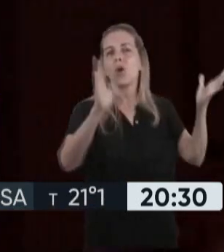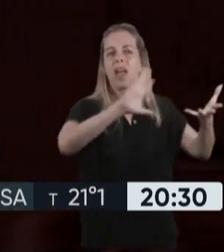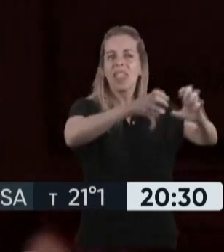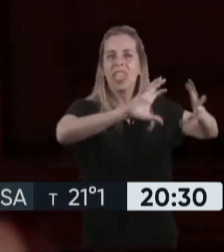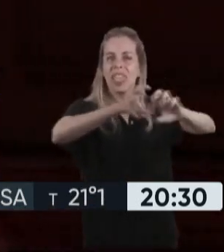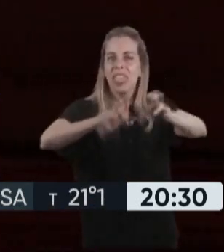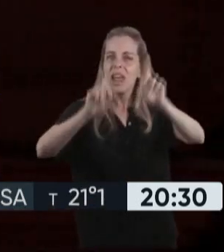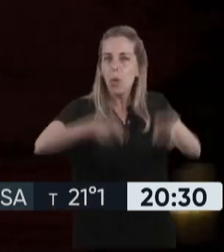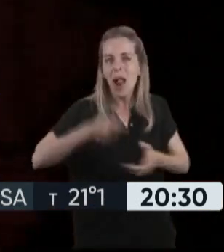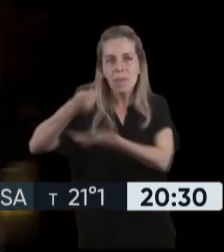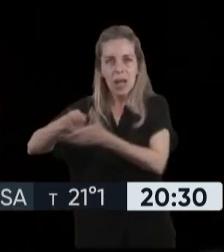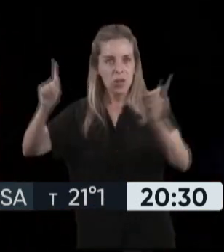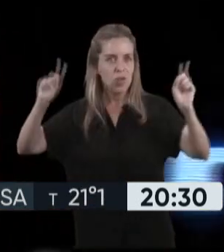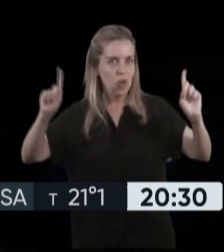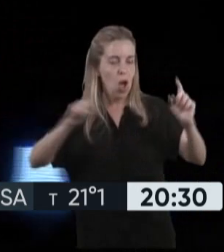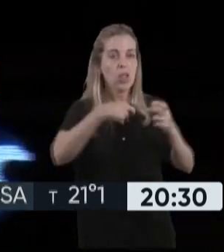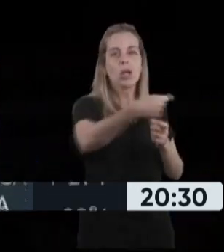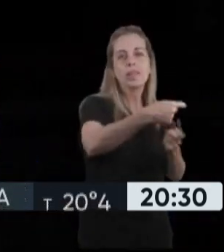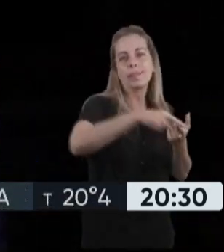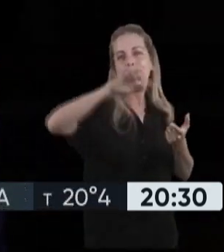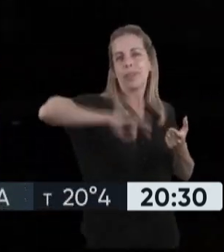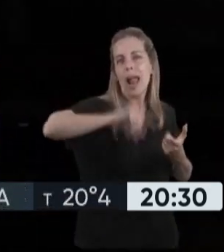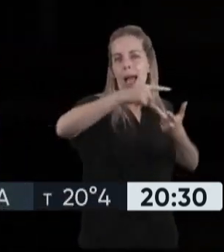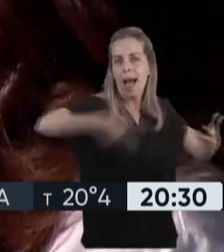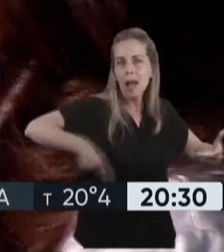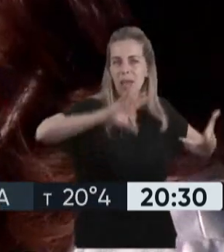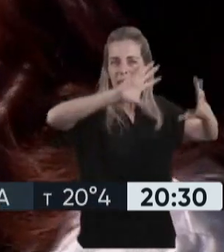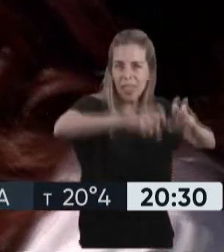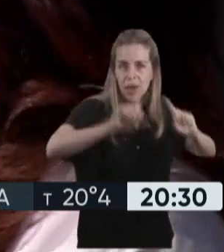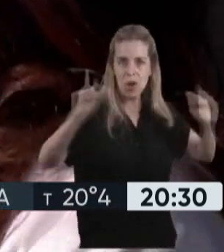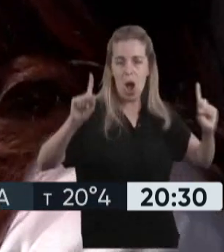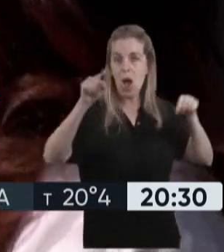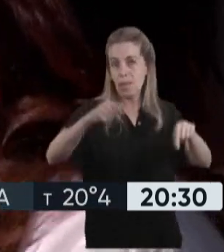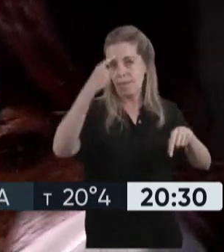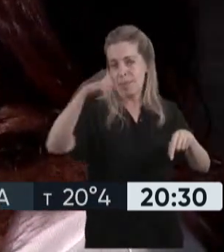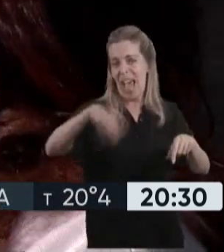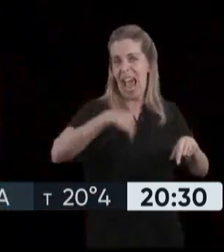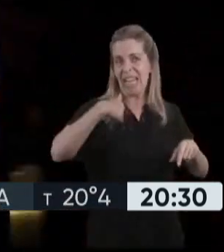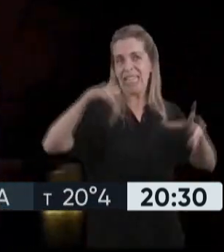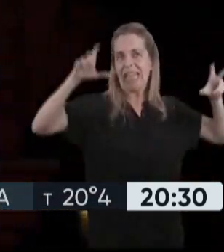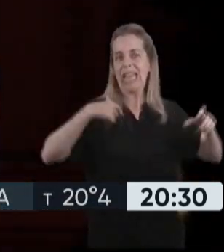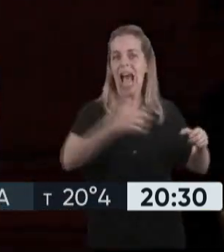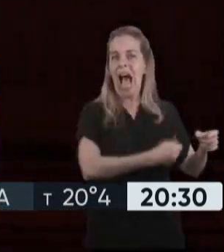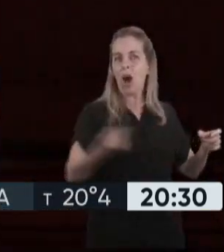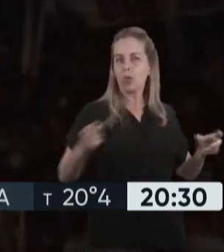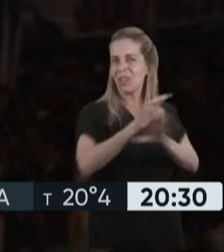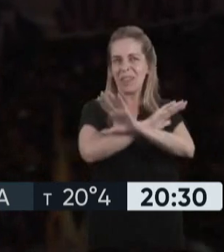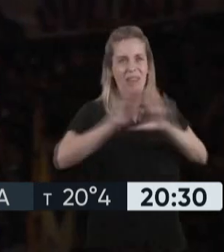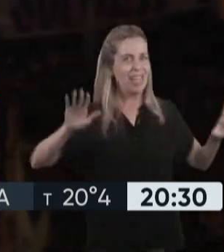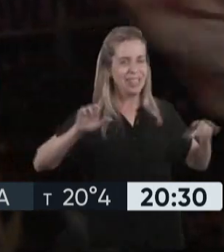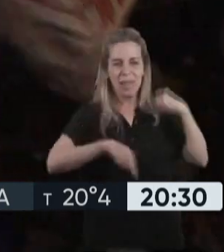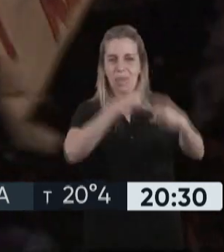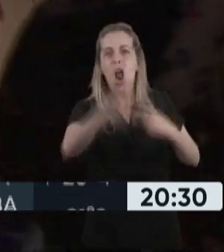del salario, de las jubilaciones. En la Argentina del ajuste es historia. No hay